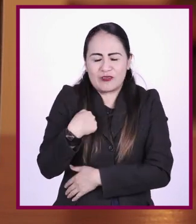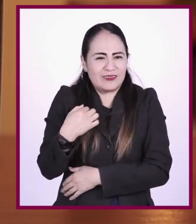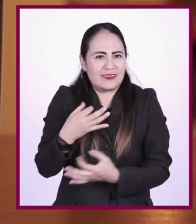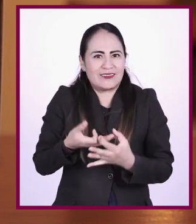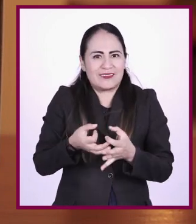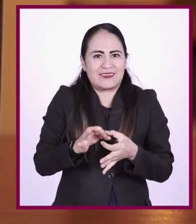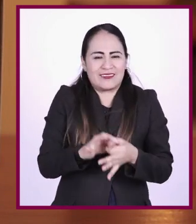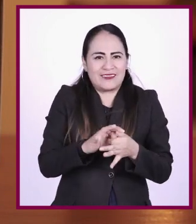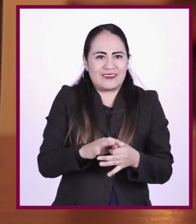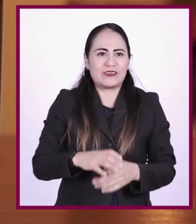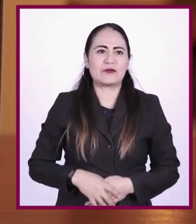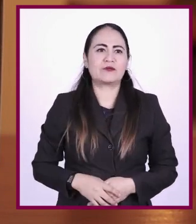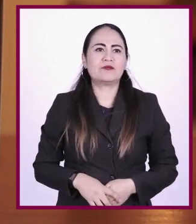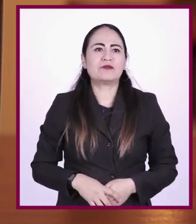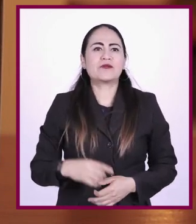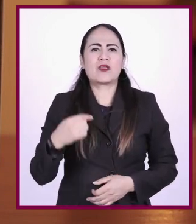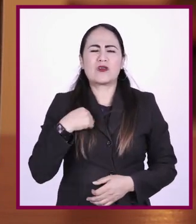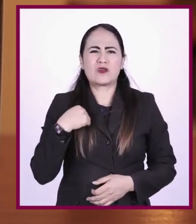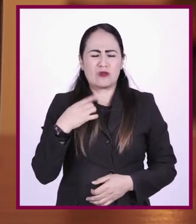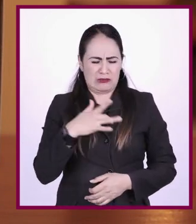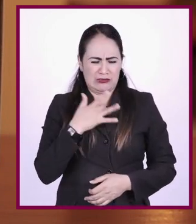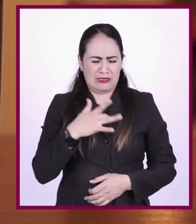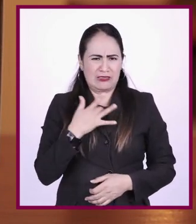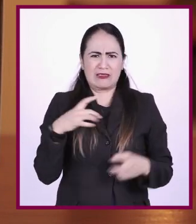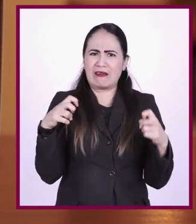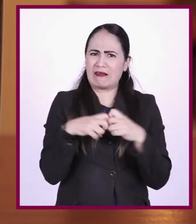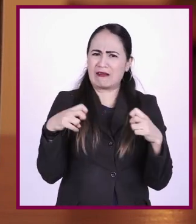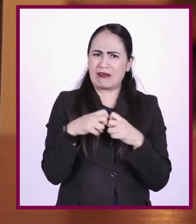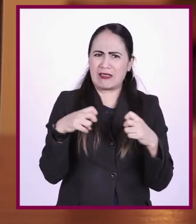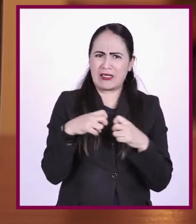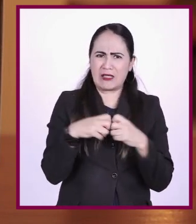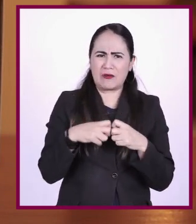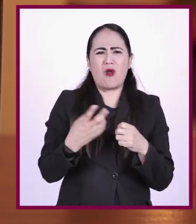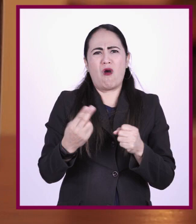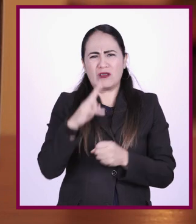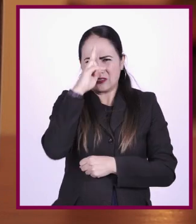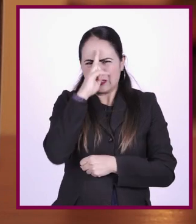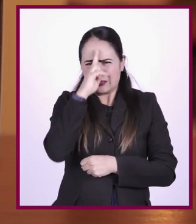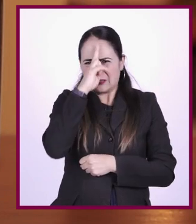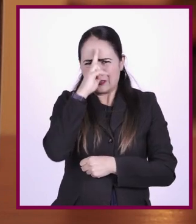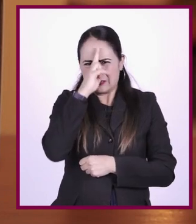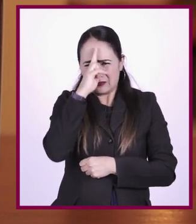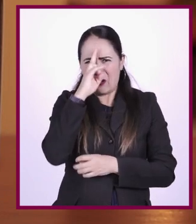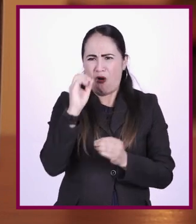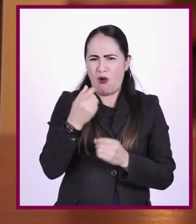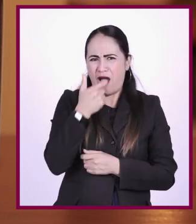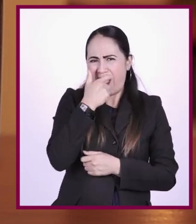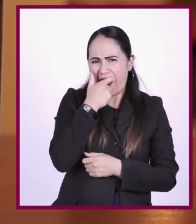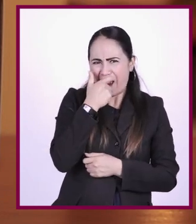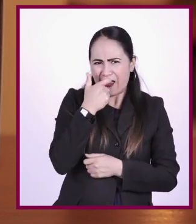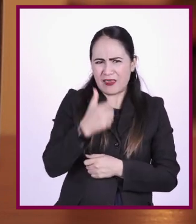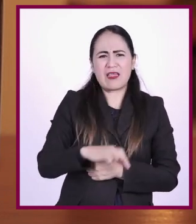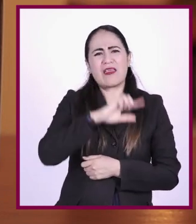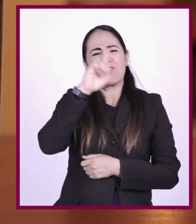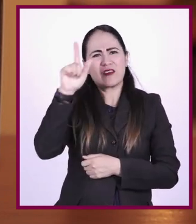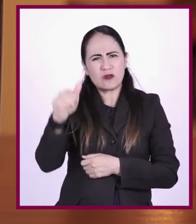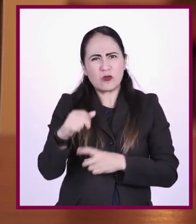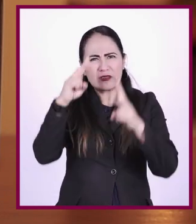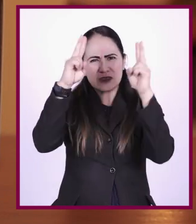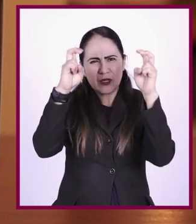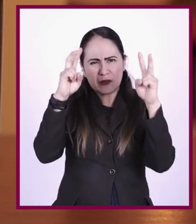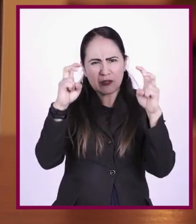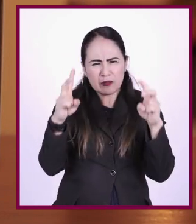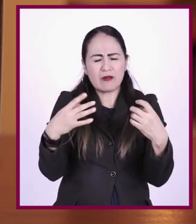comezón o me da risa, pero al final cuando empiezo a comprender los temas, se va convirtiendo